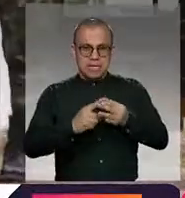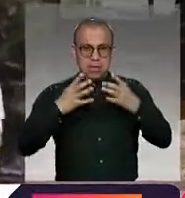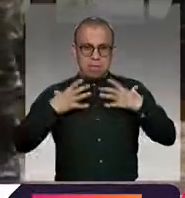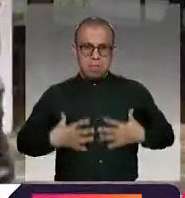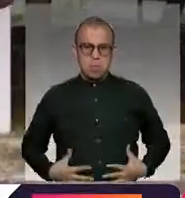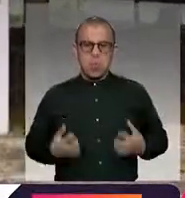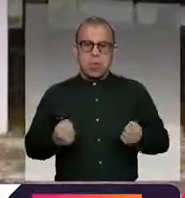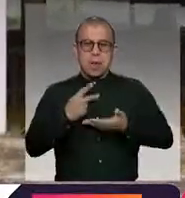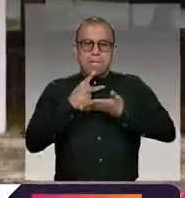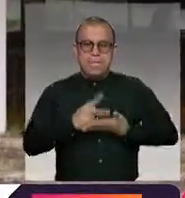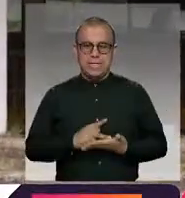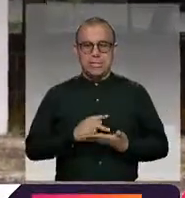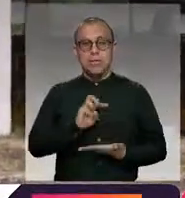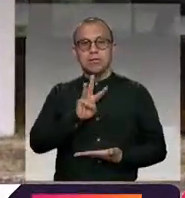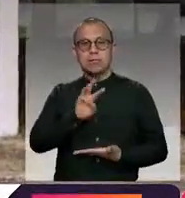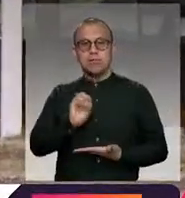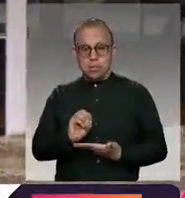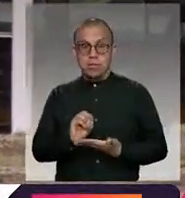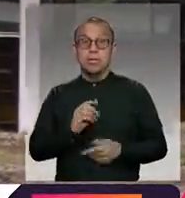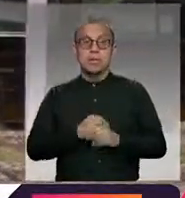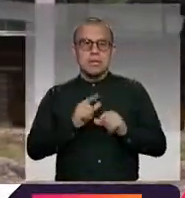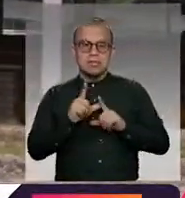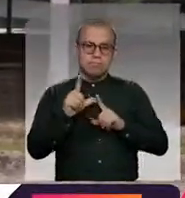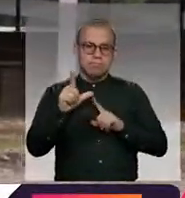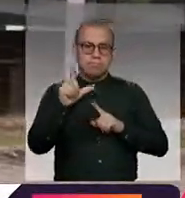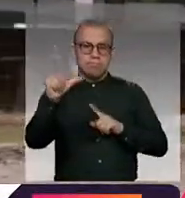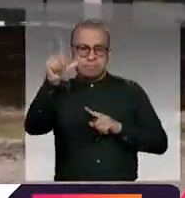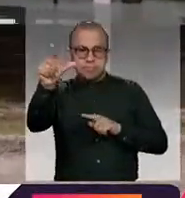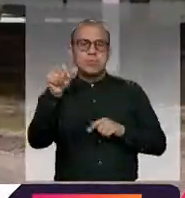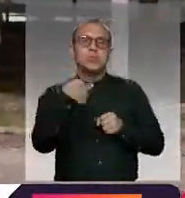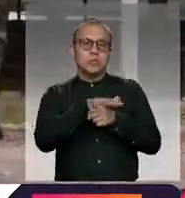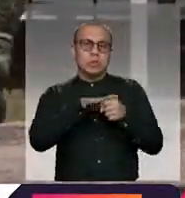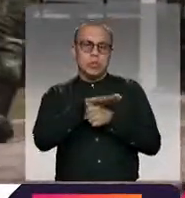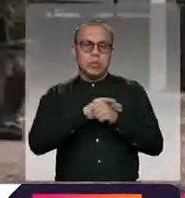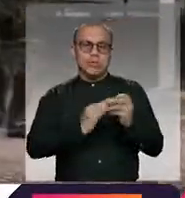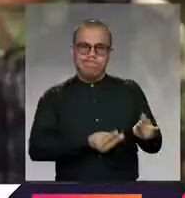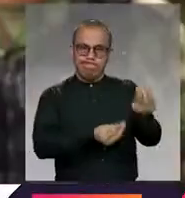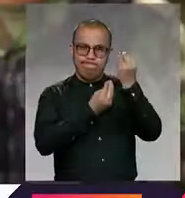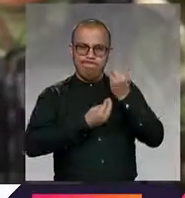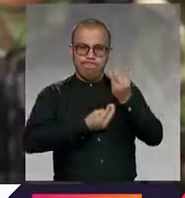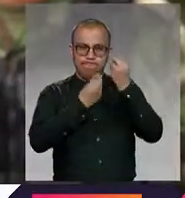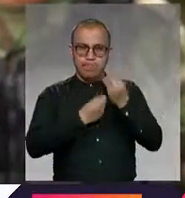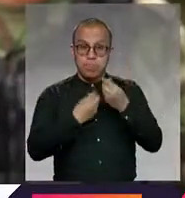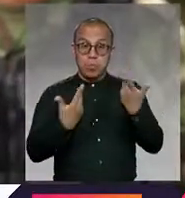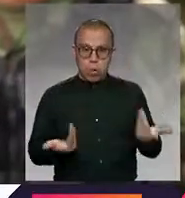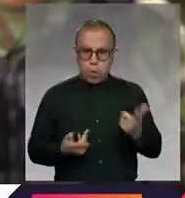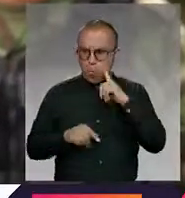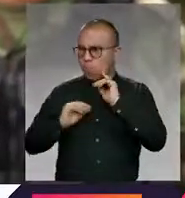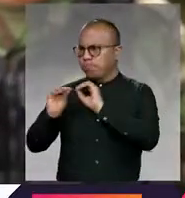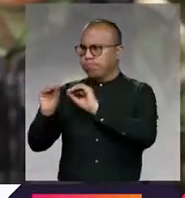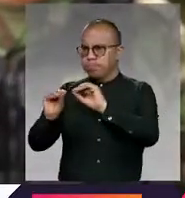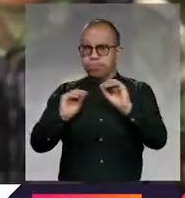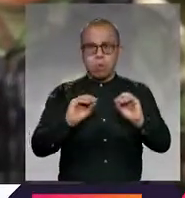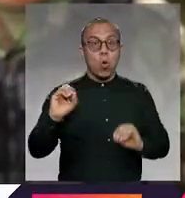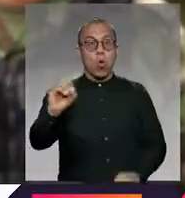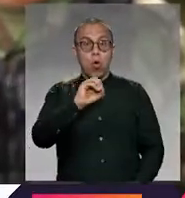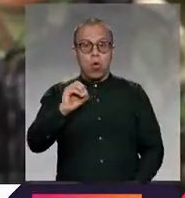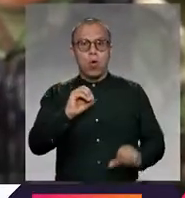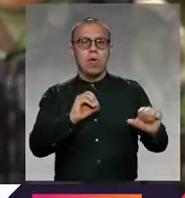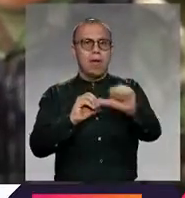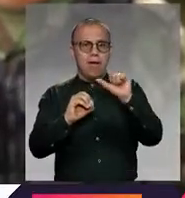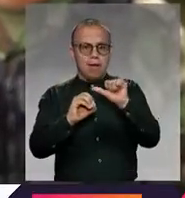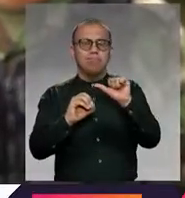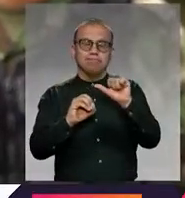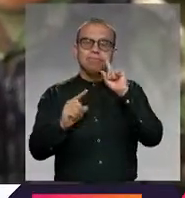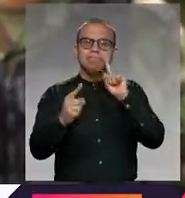que pesan hasta 30 kilos y recorrer regiones hacen parte de la enseñanza. Certificamos a nuestros hombres y mujeres que